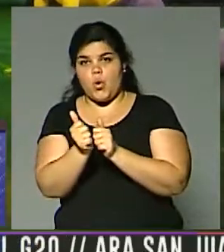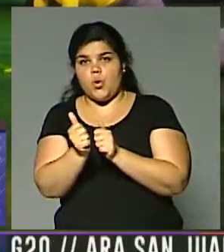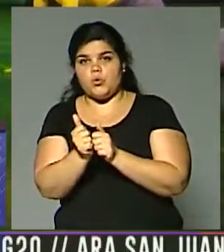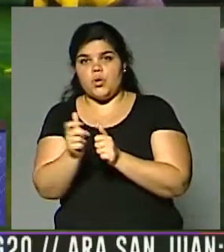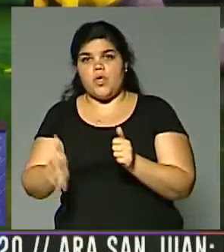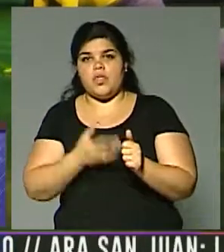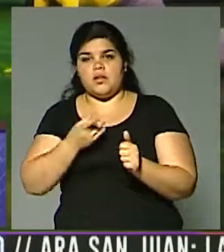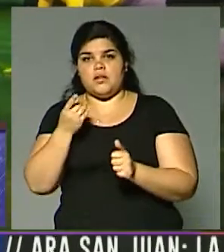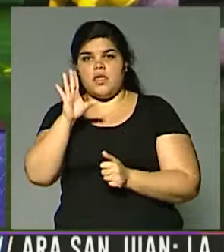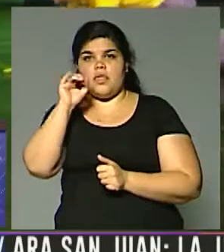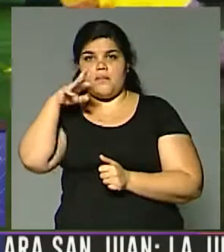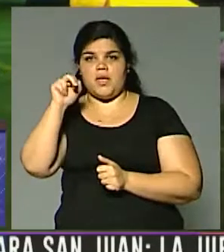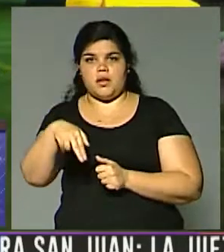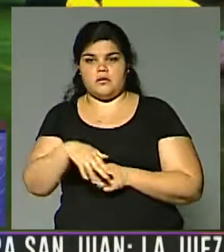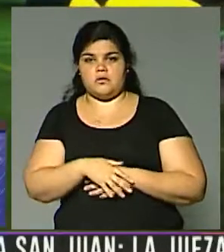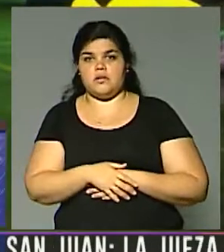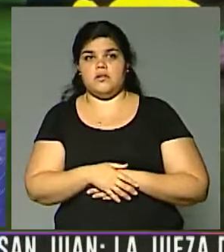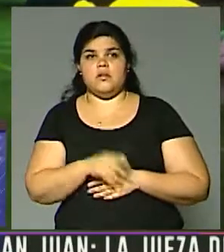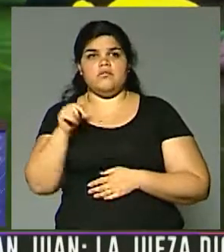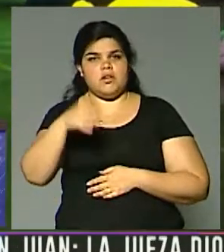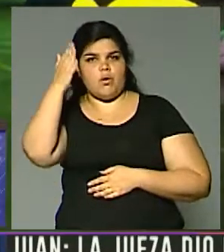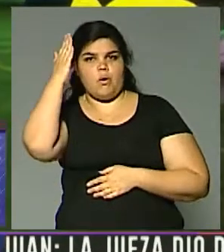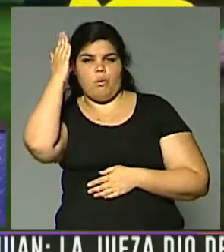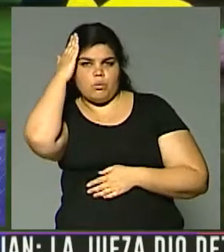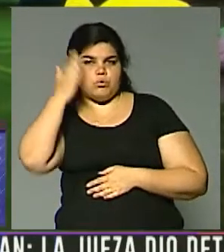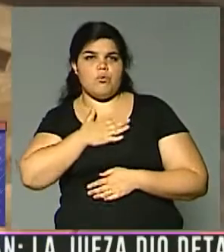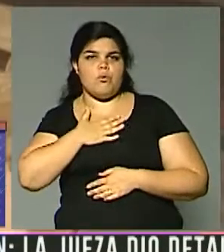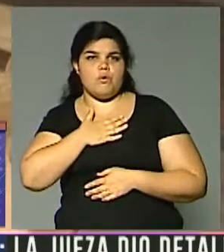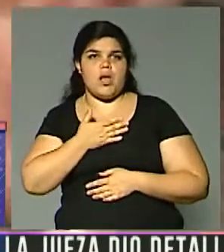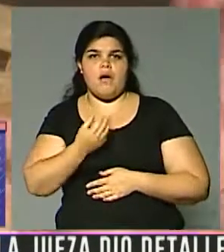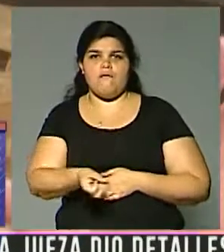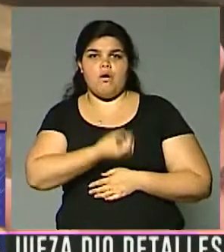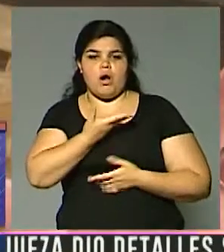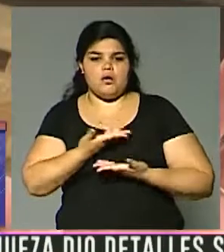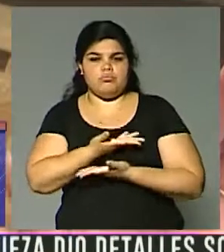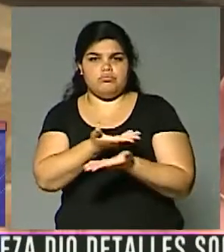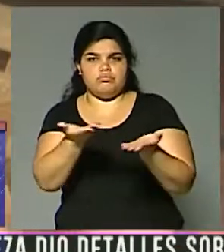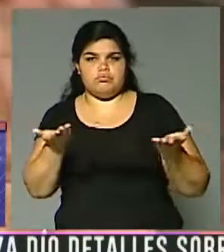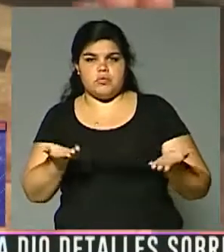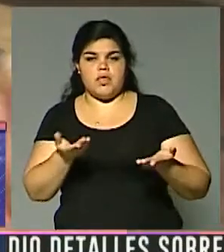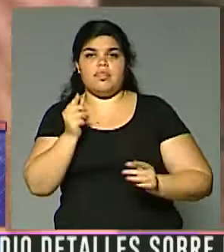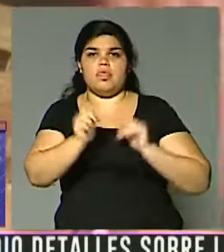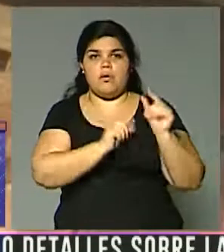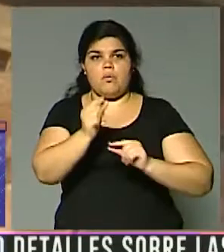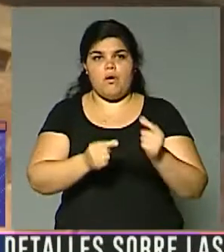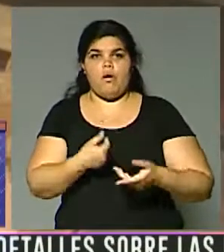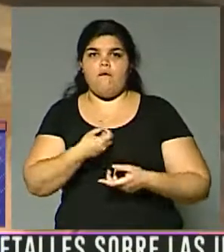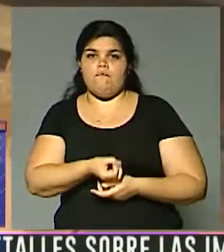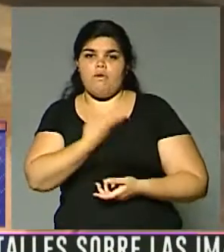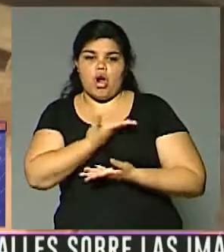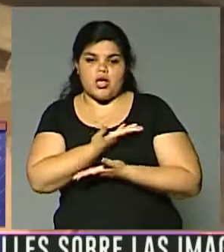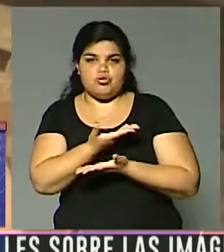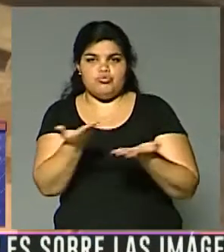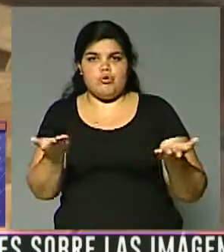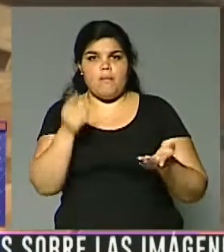que damián malva ascendimos la cultura difundimos las vocaciones de los chicos se despiertan muchísimas vocaciones cada vez que vienen y ver